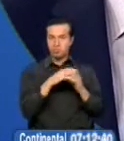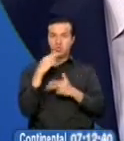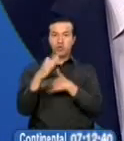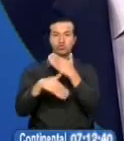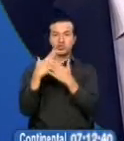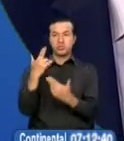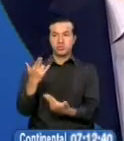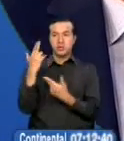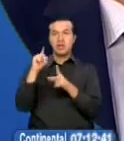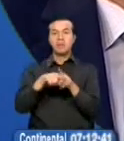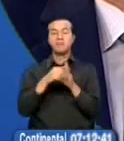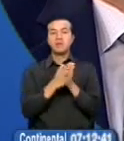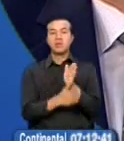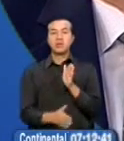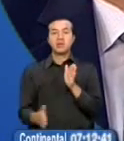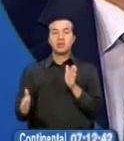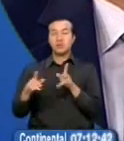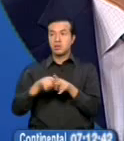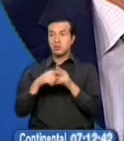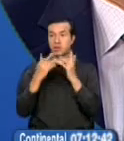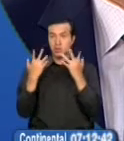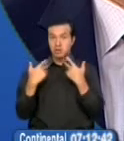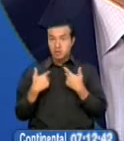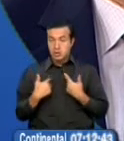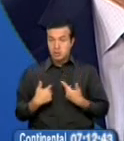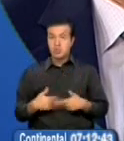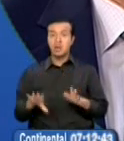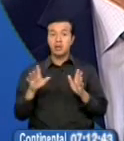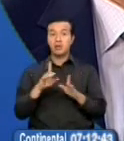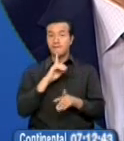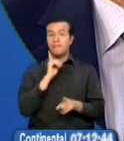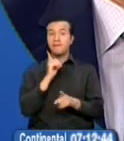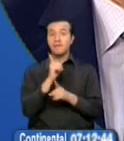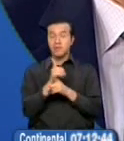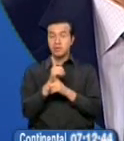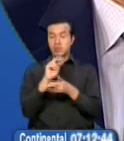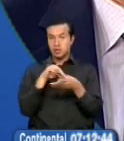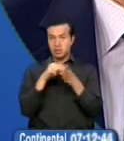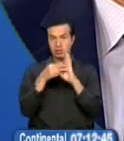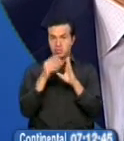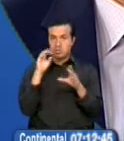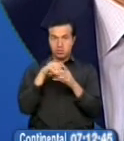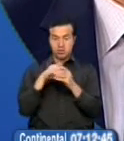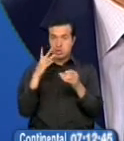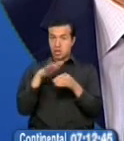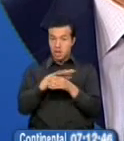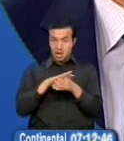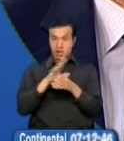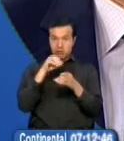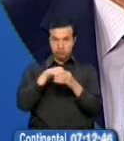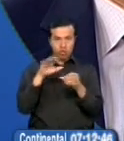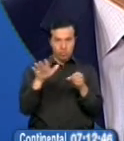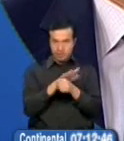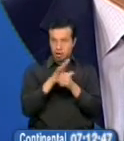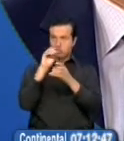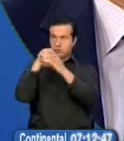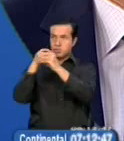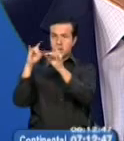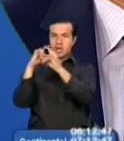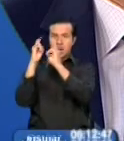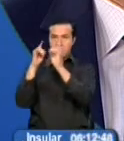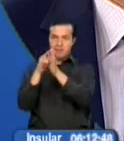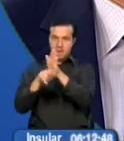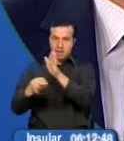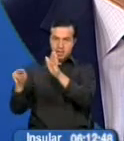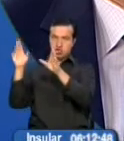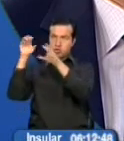las armas iniciará en cuanto se empiecen a concentrar, es decir, en cuanto ya estén en estos campamentos, pero